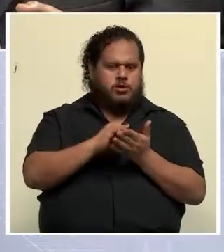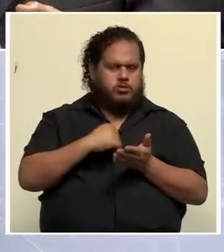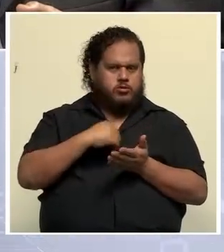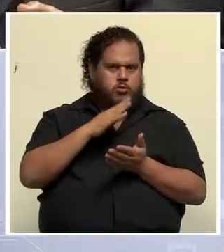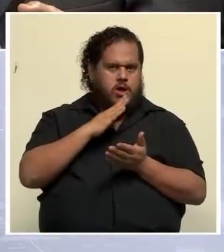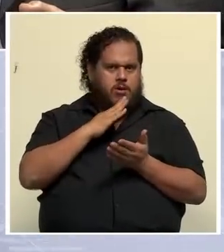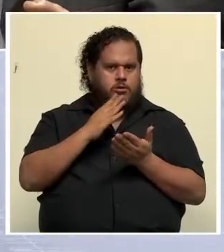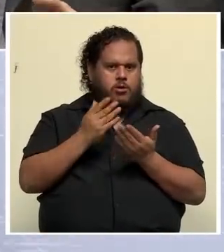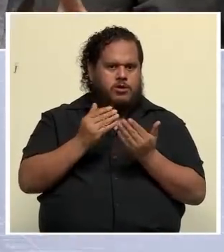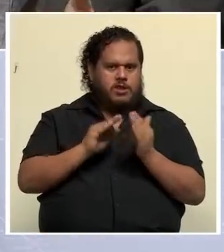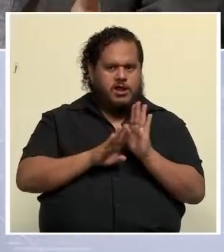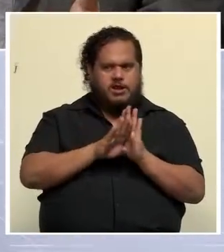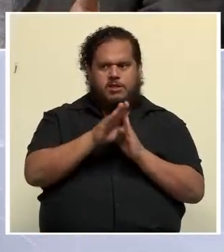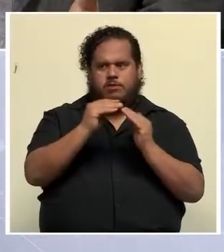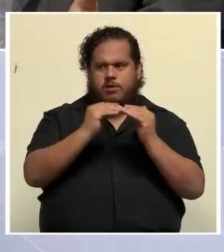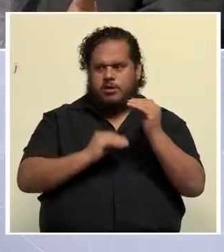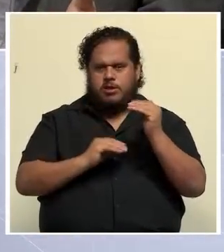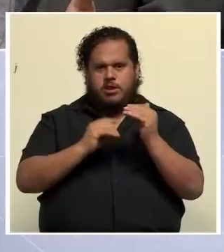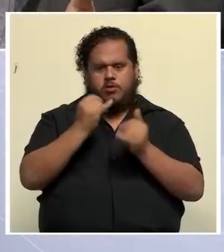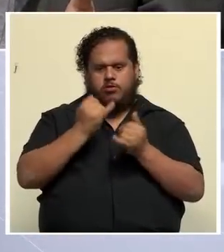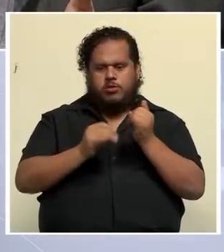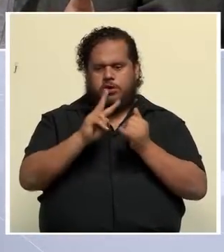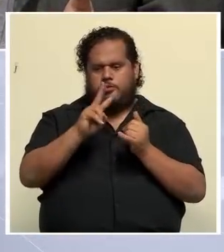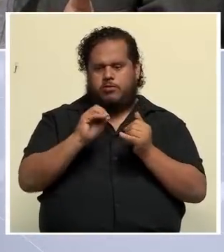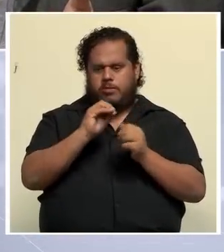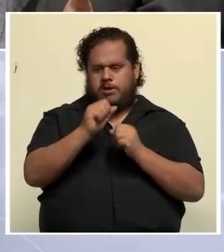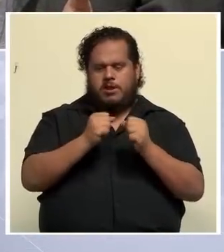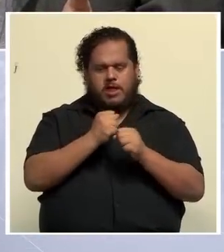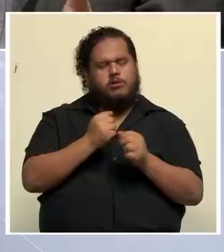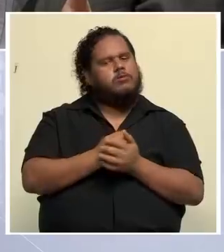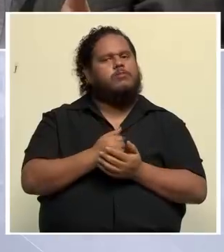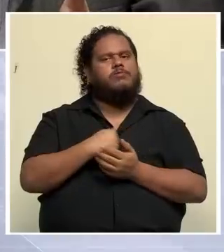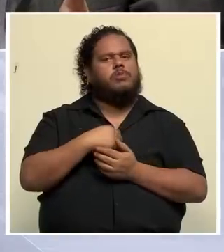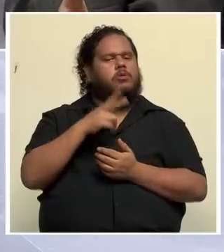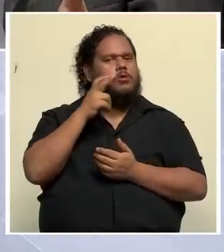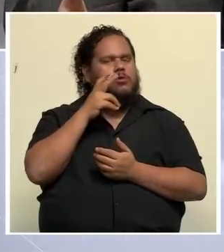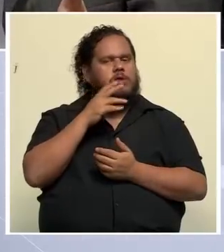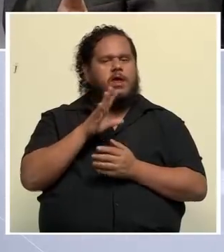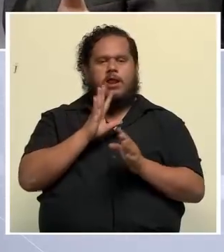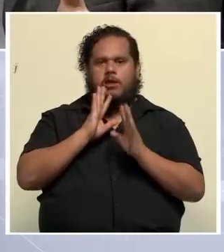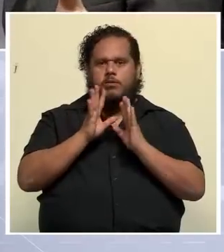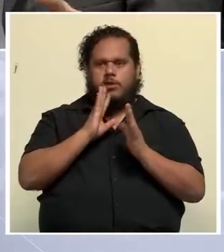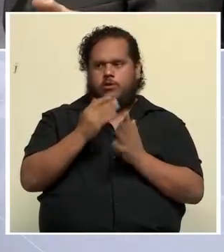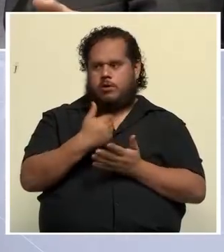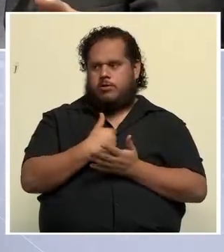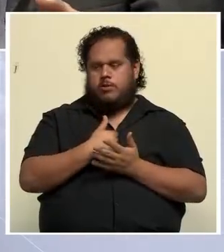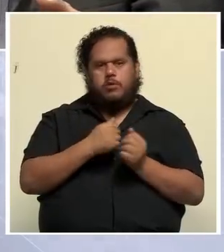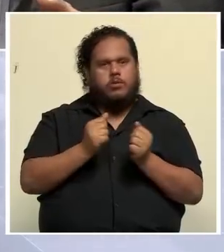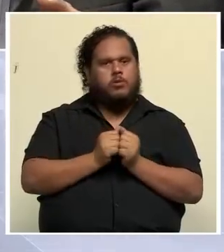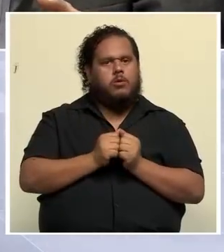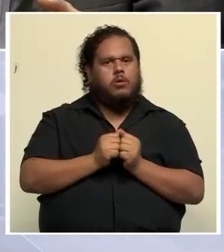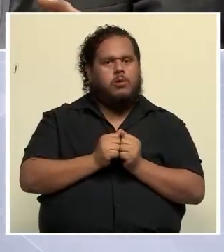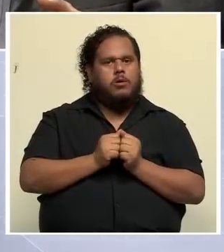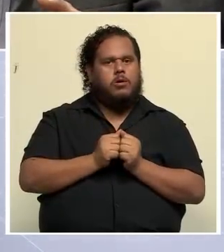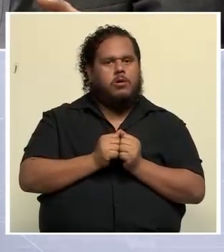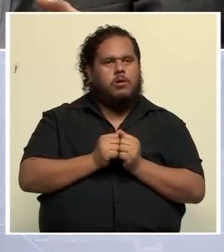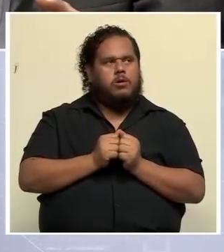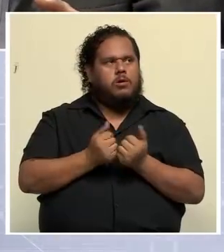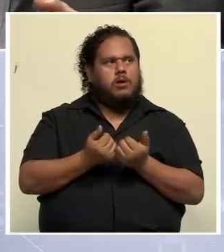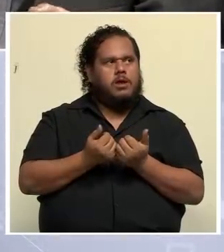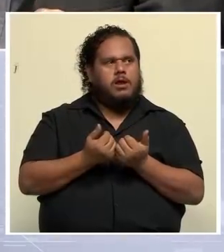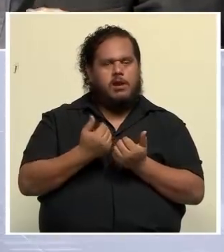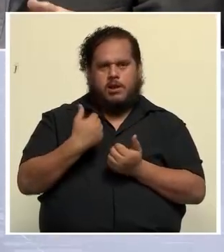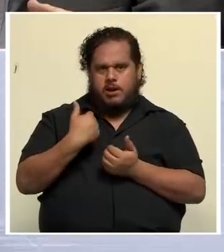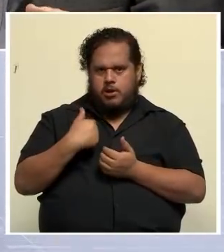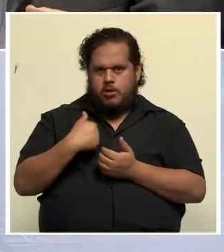de la desigualdad de los últimos 20 años. Escuché la conversación que tuvieron con el caballero que estaba aquí,